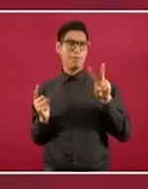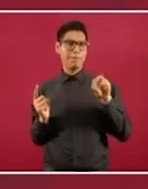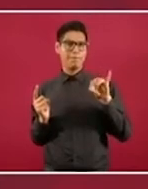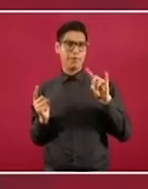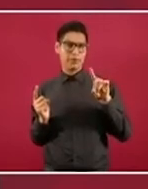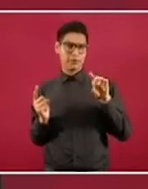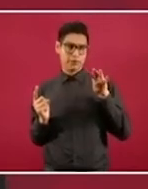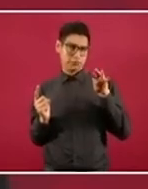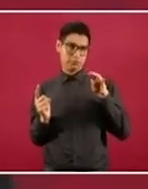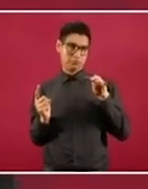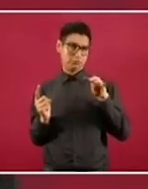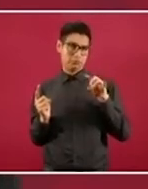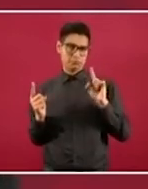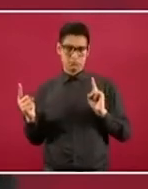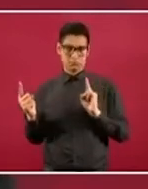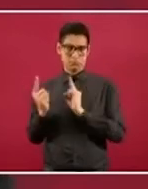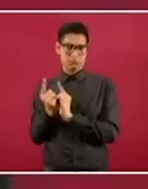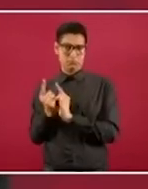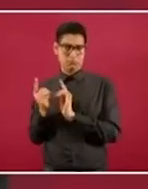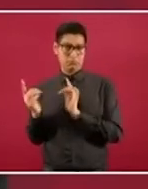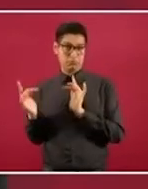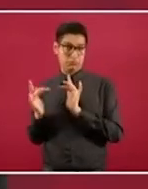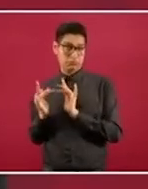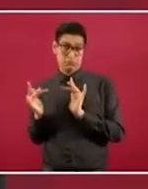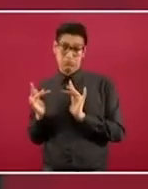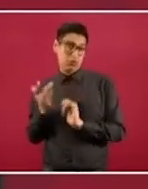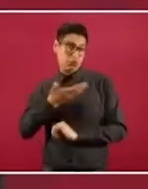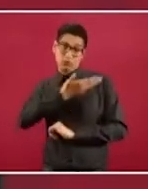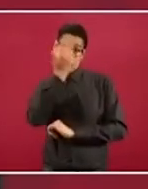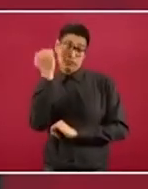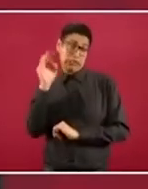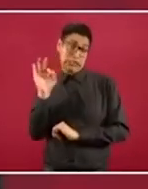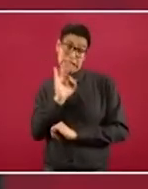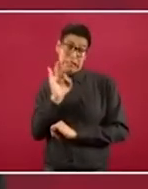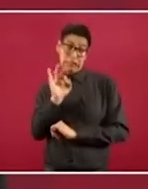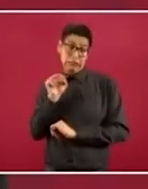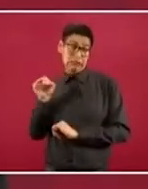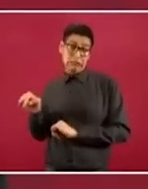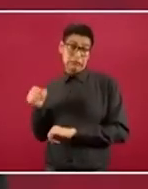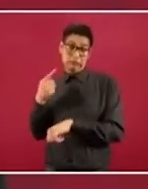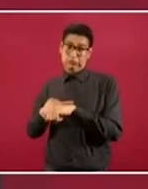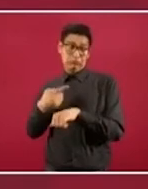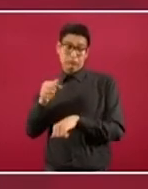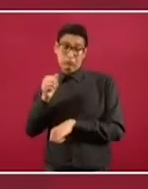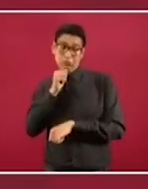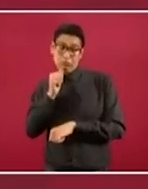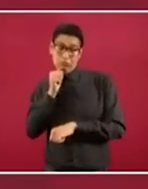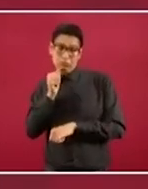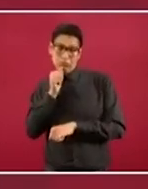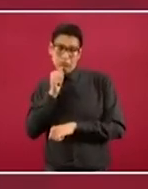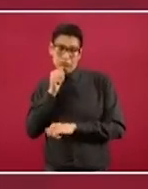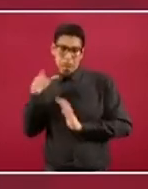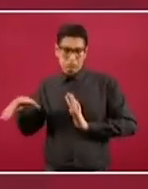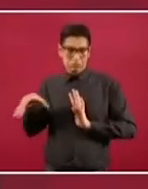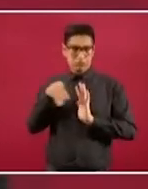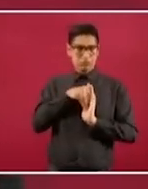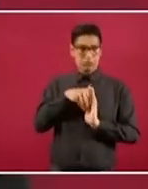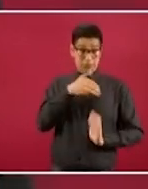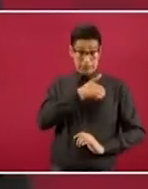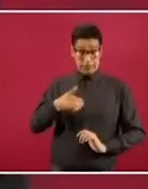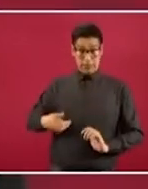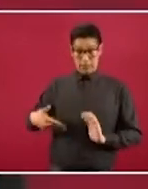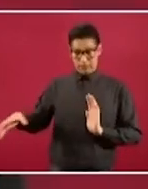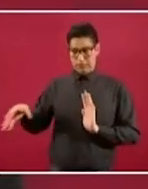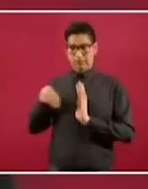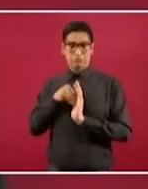síntomas. Si no tenía síntomas, sería poco probable que pudiera, y sobre todo si no hubo